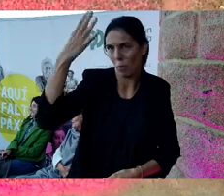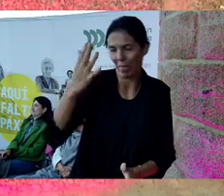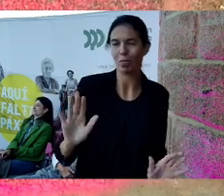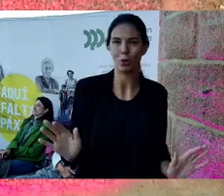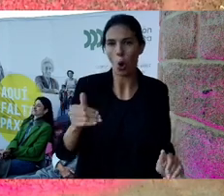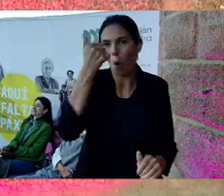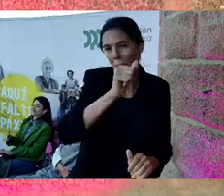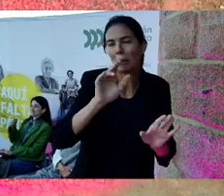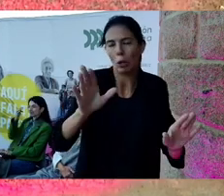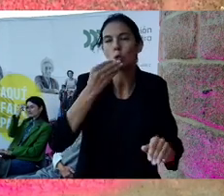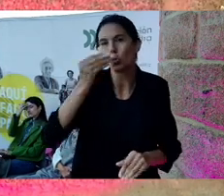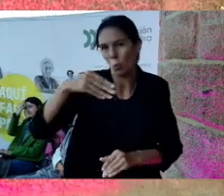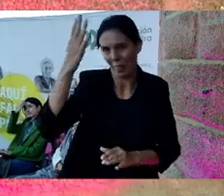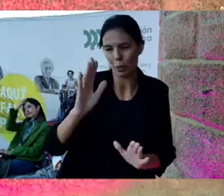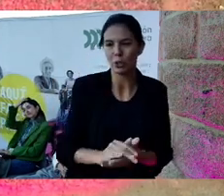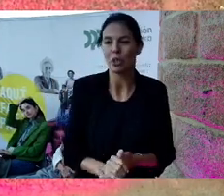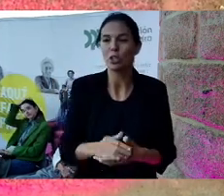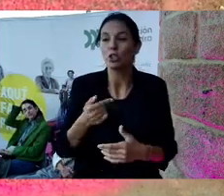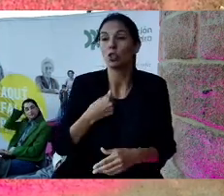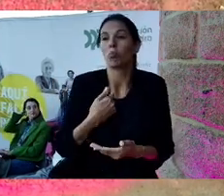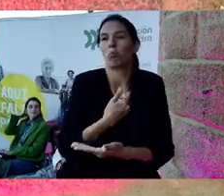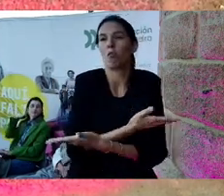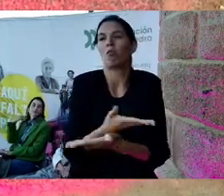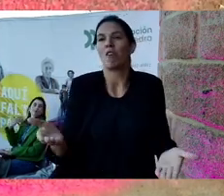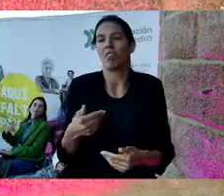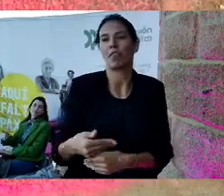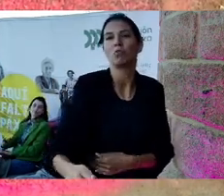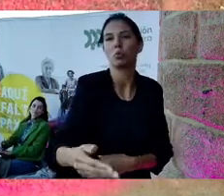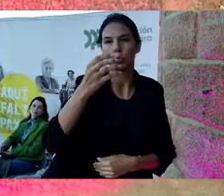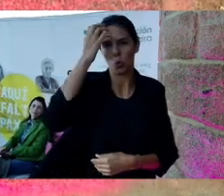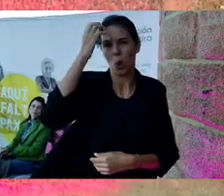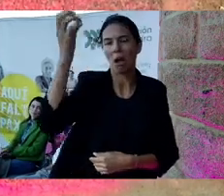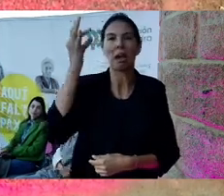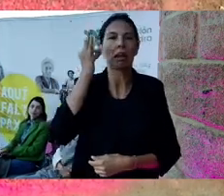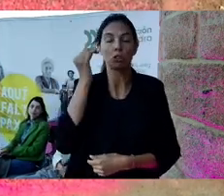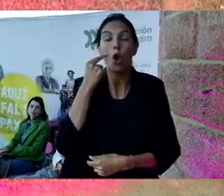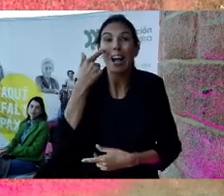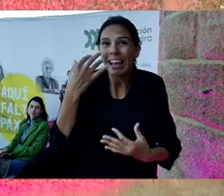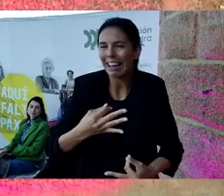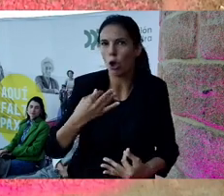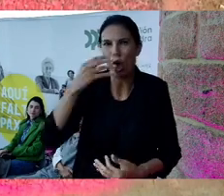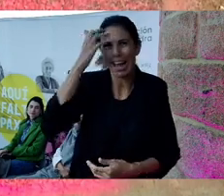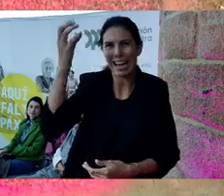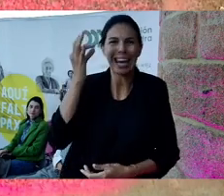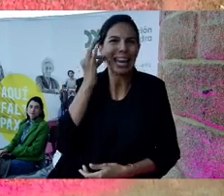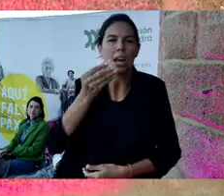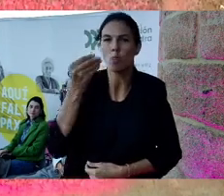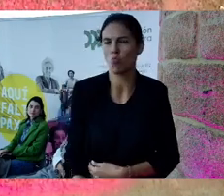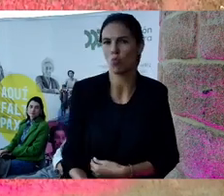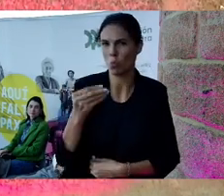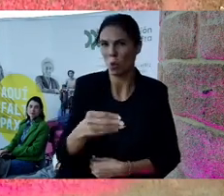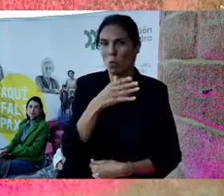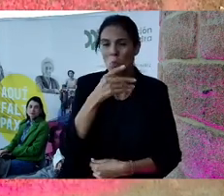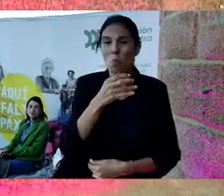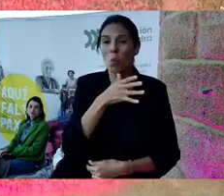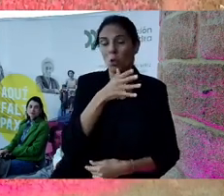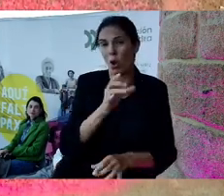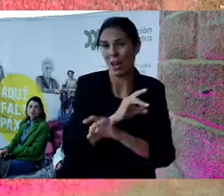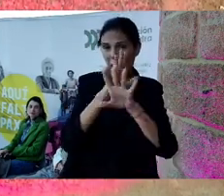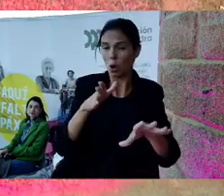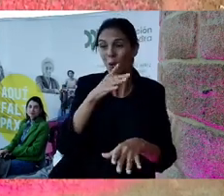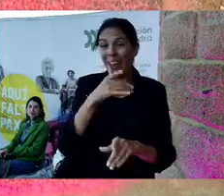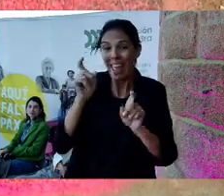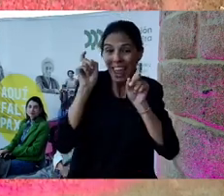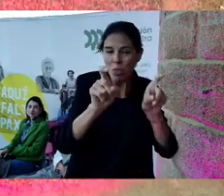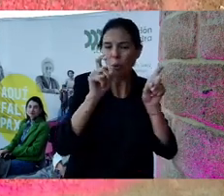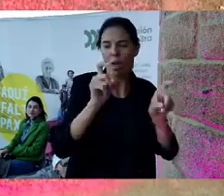sea hombre, es estupendo. Yo confío en que llegue a reinar y creo que será una reina estupenda por una razón